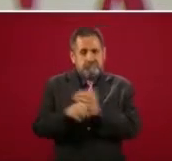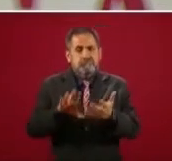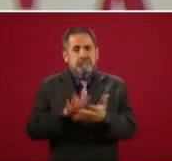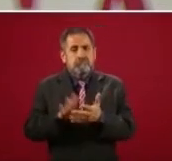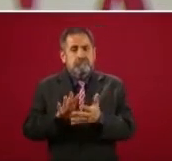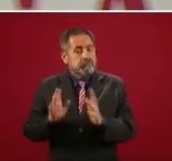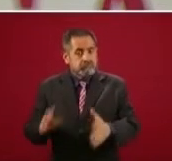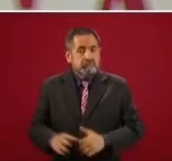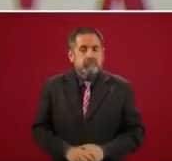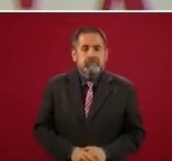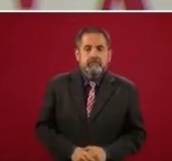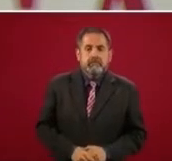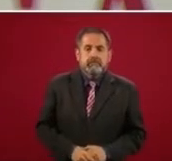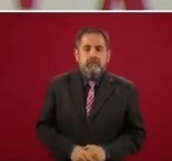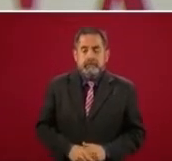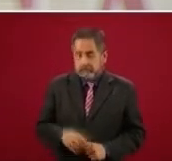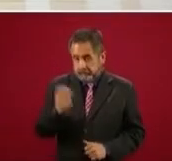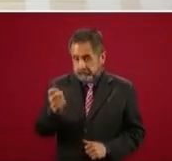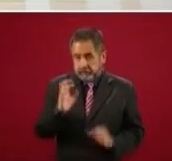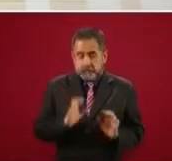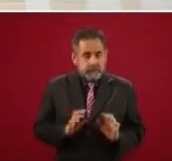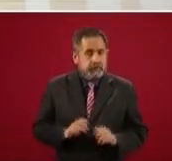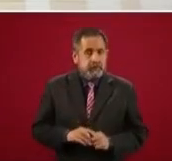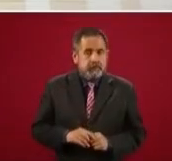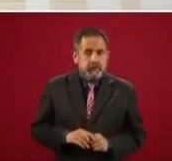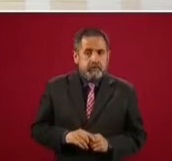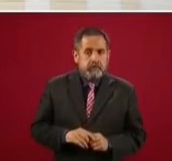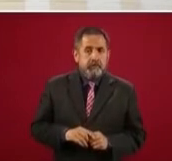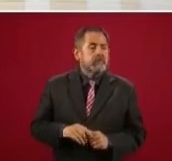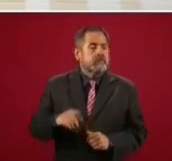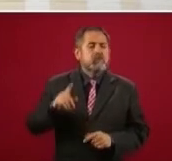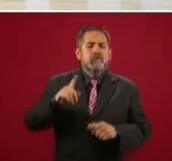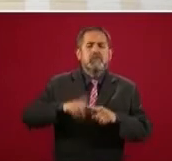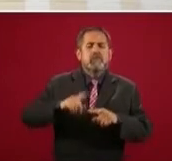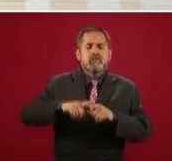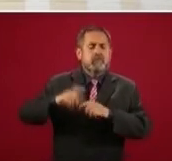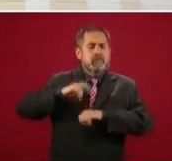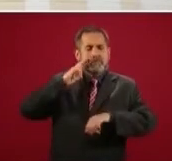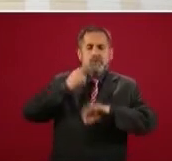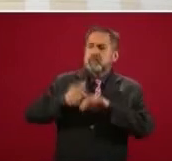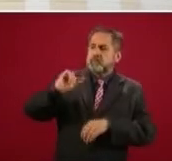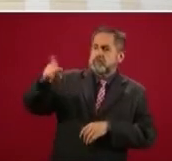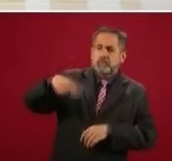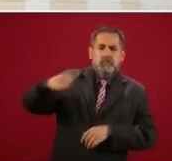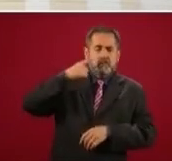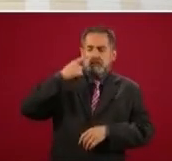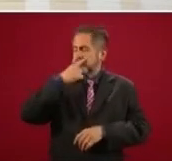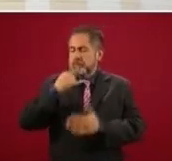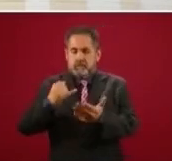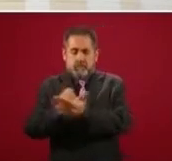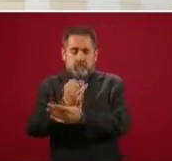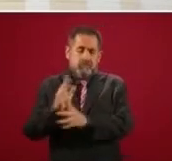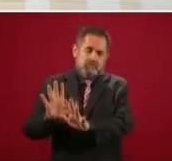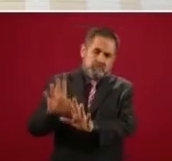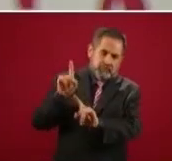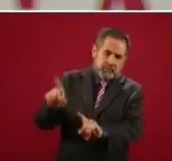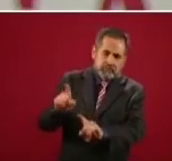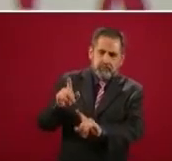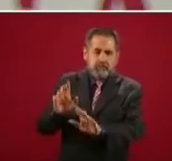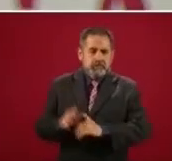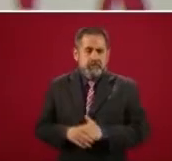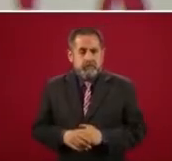explicó que se mantienen las visitas a los institutos nacionales de salud y aprovechó para puntualizar que no hubo recortes presupuestales a los